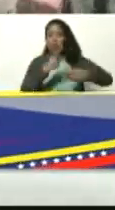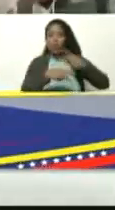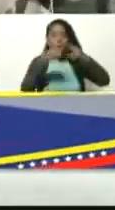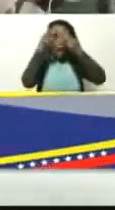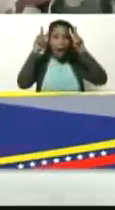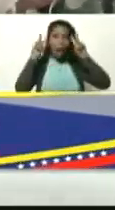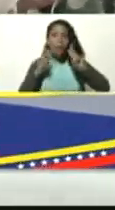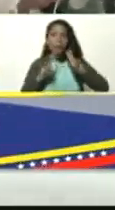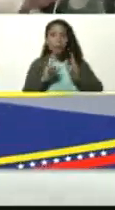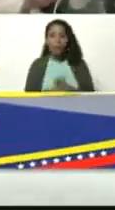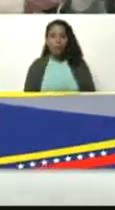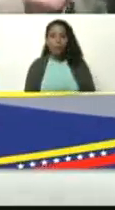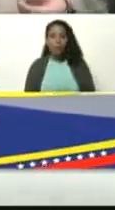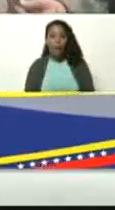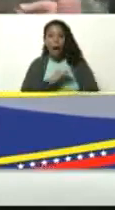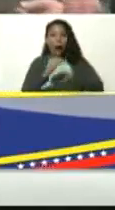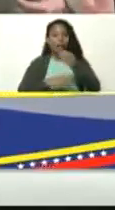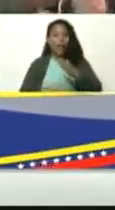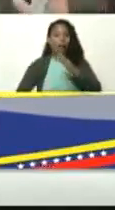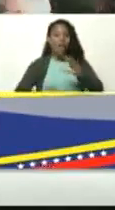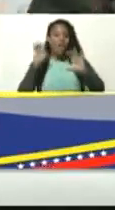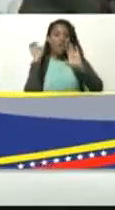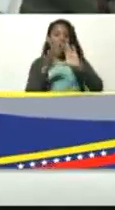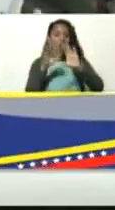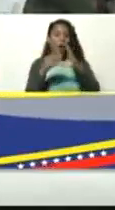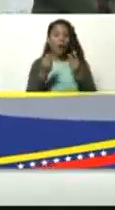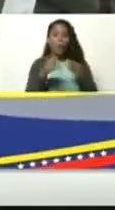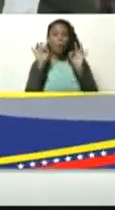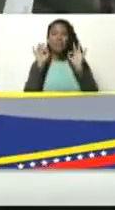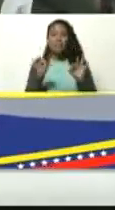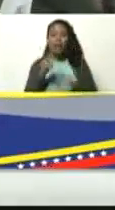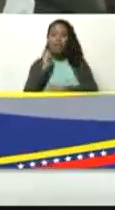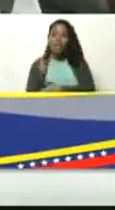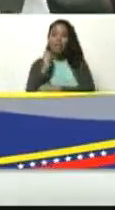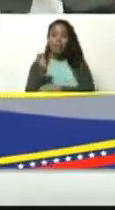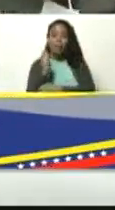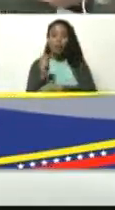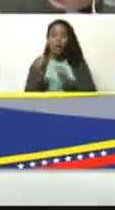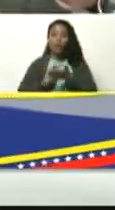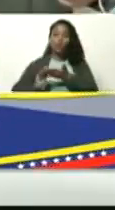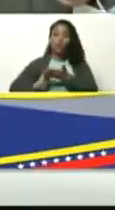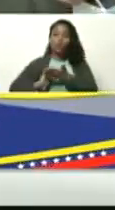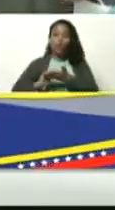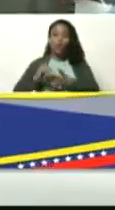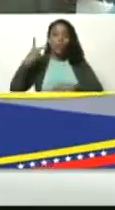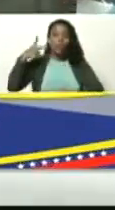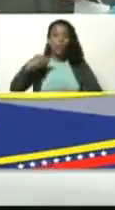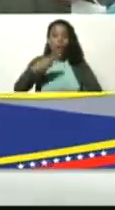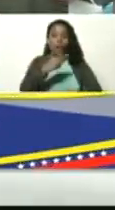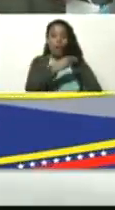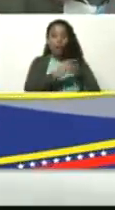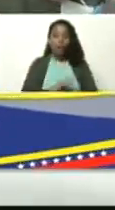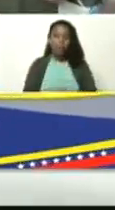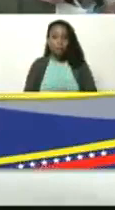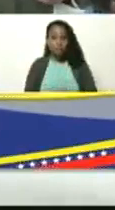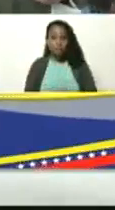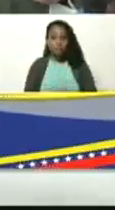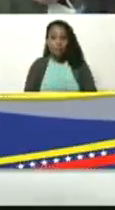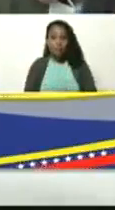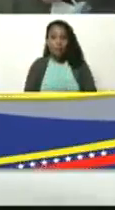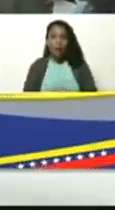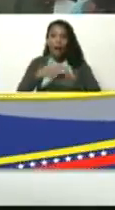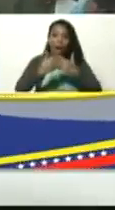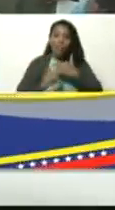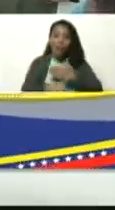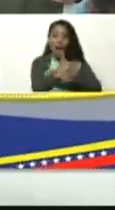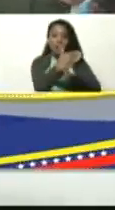limpieza, crear el fondo económico especial para el financiamiento de la recuperación de Tejería y avanzar